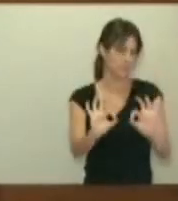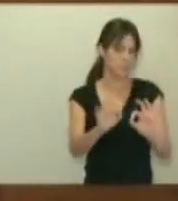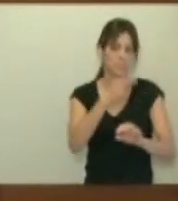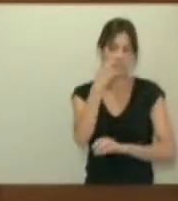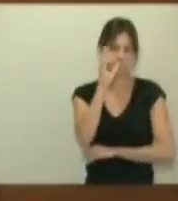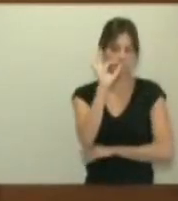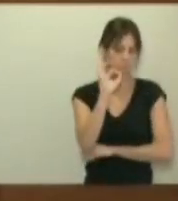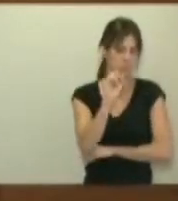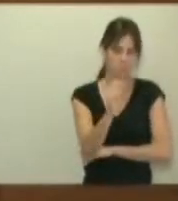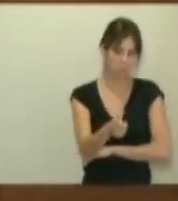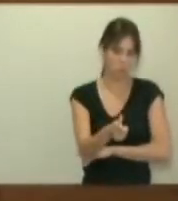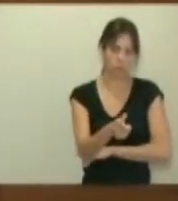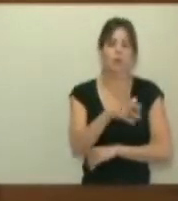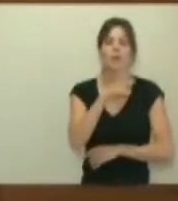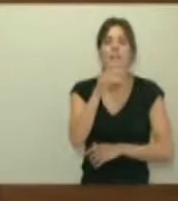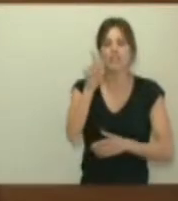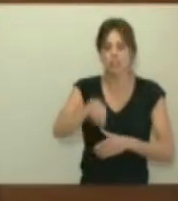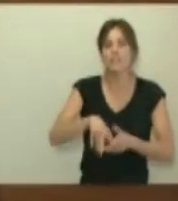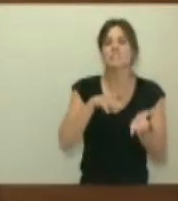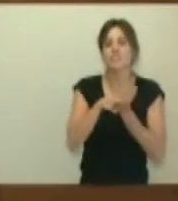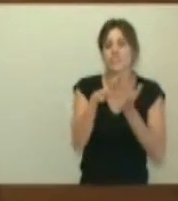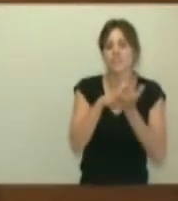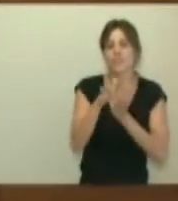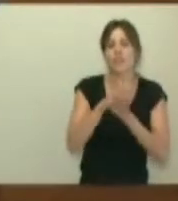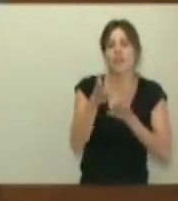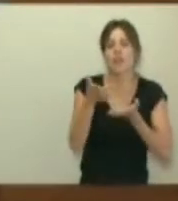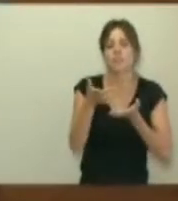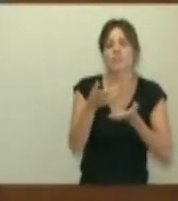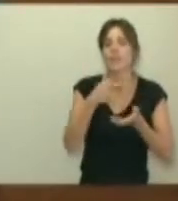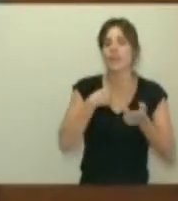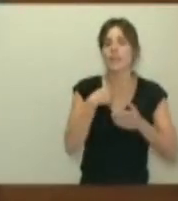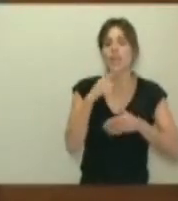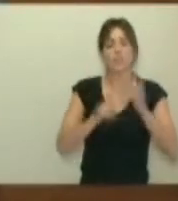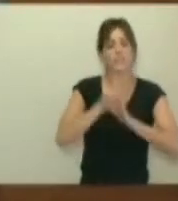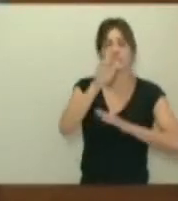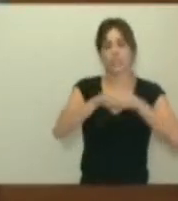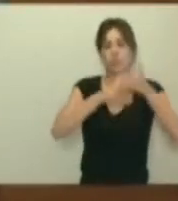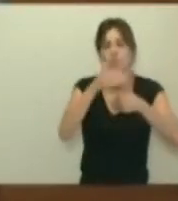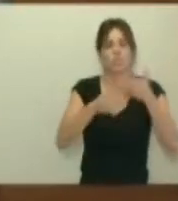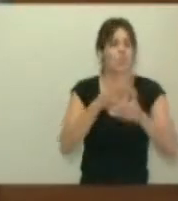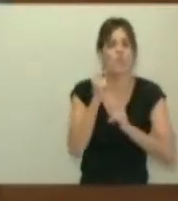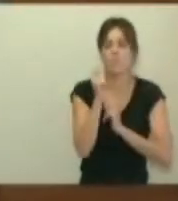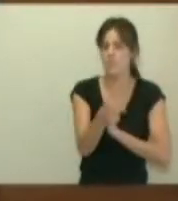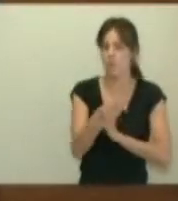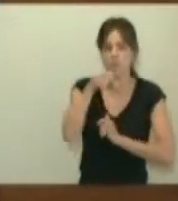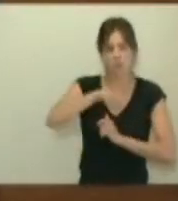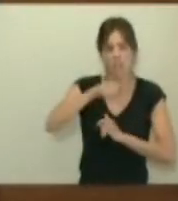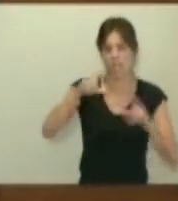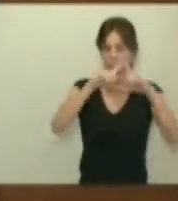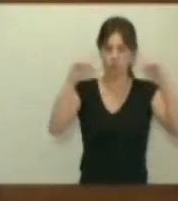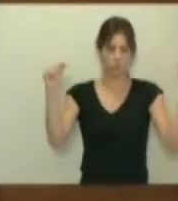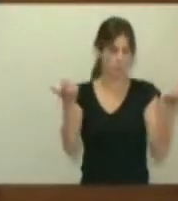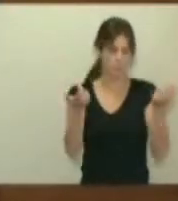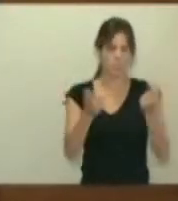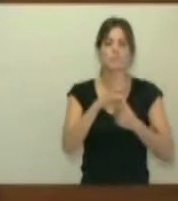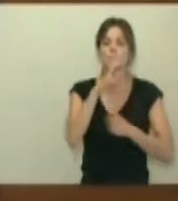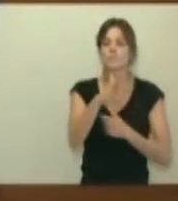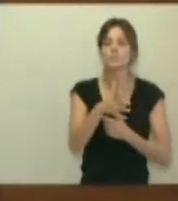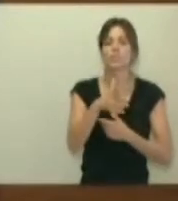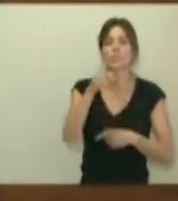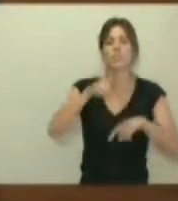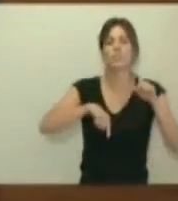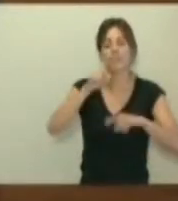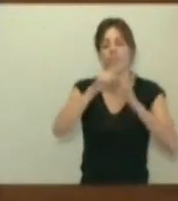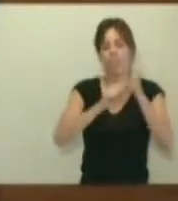Esto explica, en buena medida, el escaso desarrollo que han tenido en nuestra comunidad. Y así, según datos del